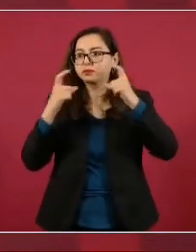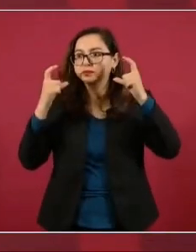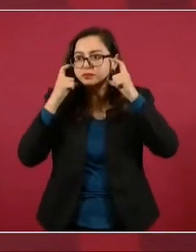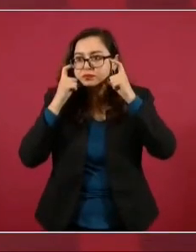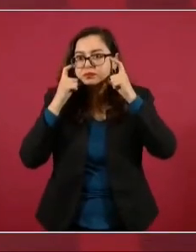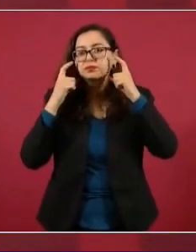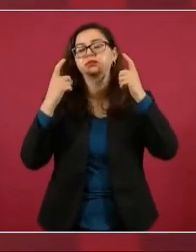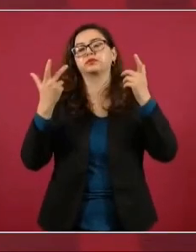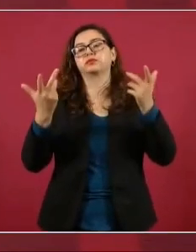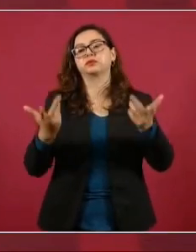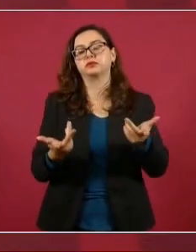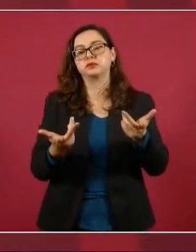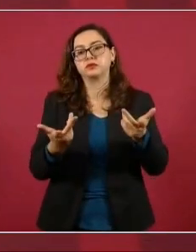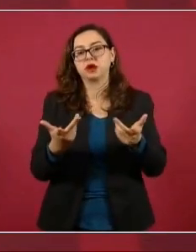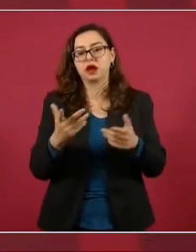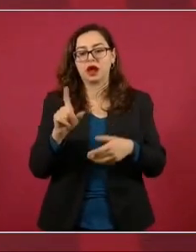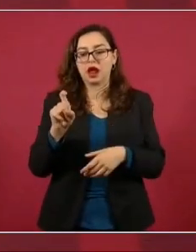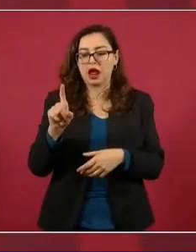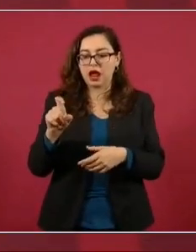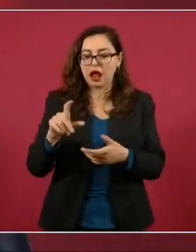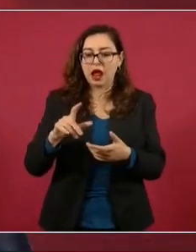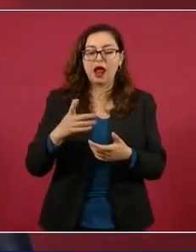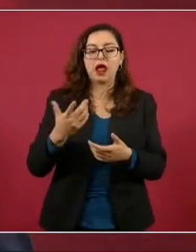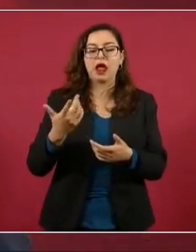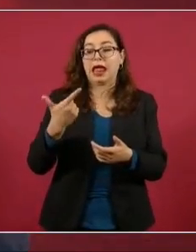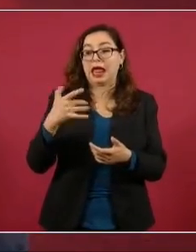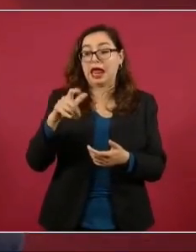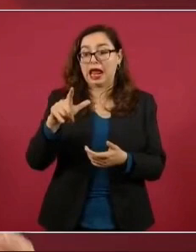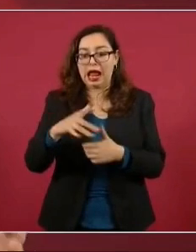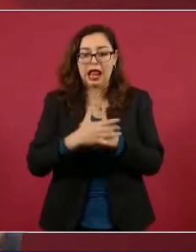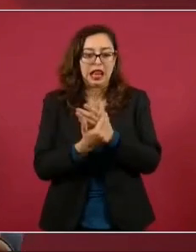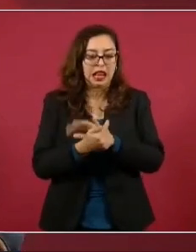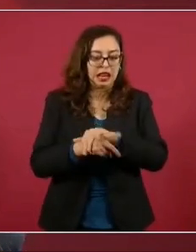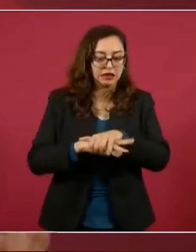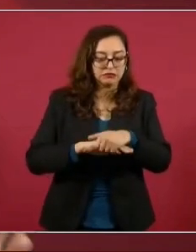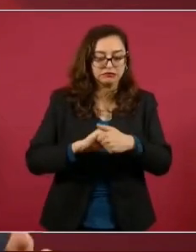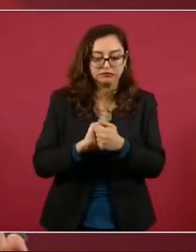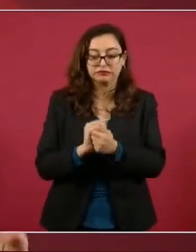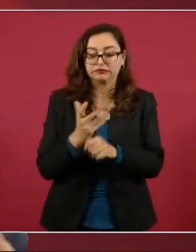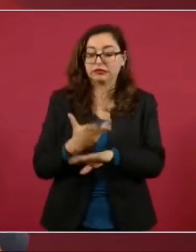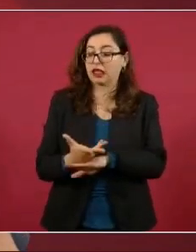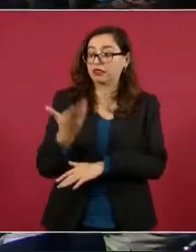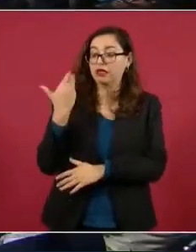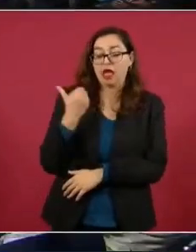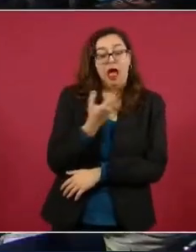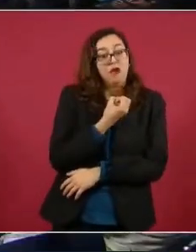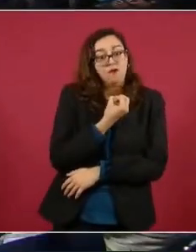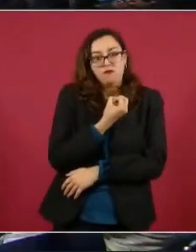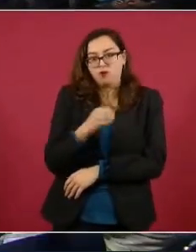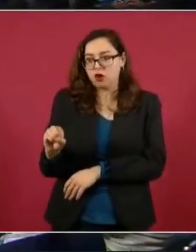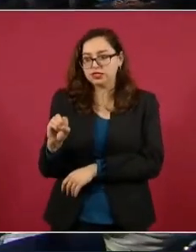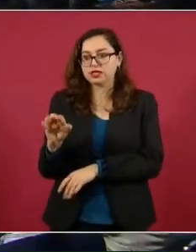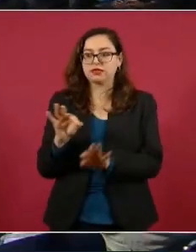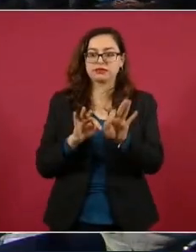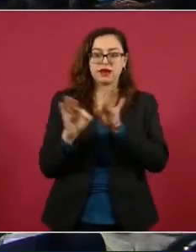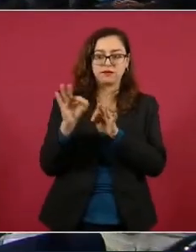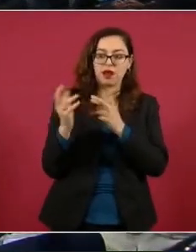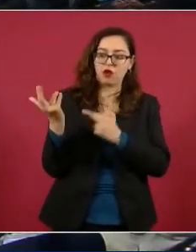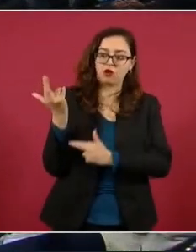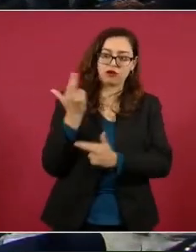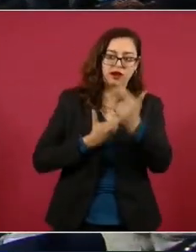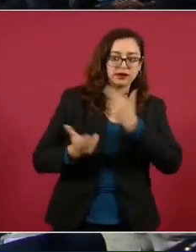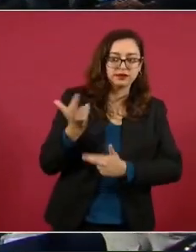la disponibilidad de alcohol gel y varias otras, que en su momento fueron indispensables para un retorno seguro a